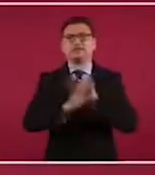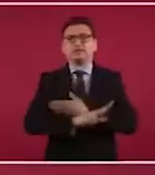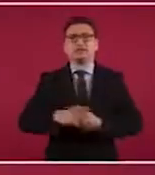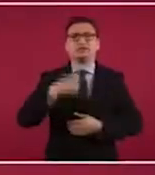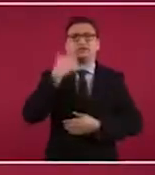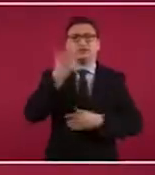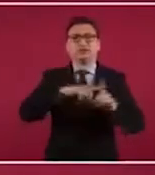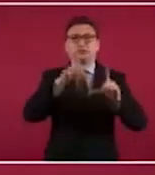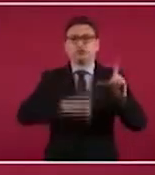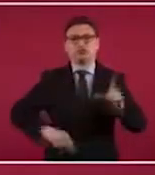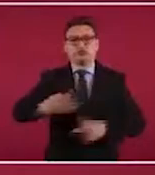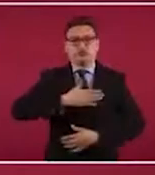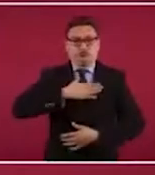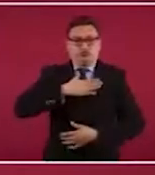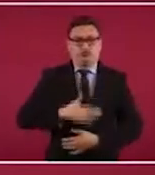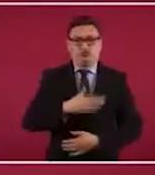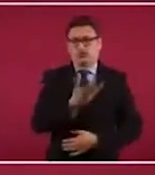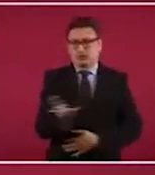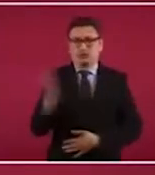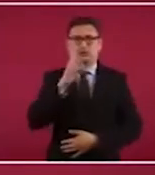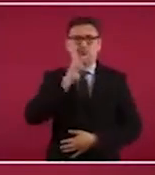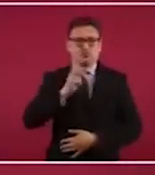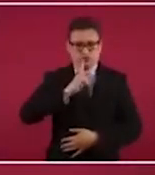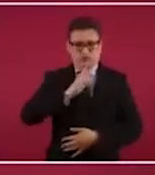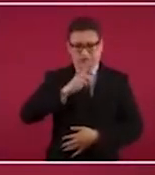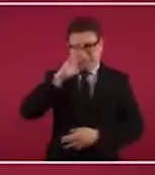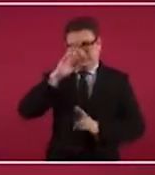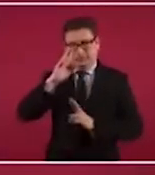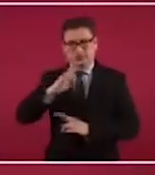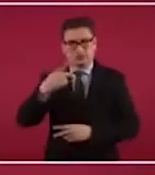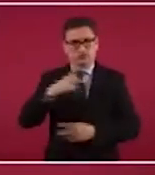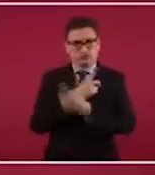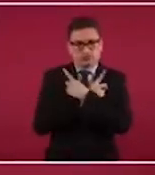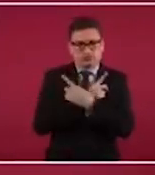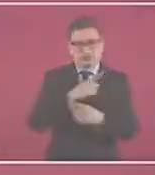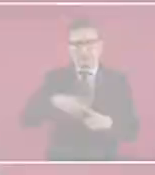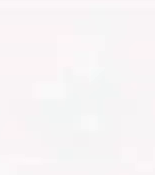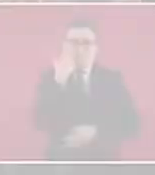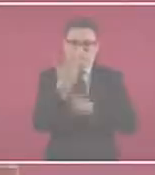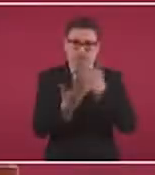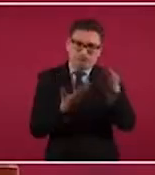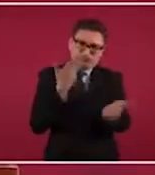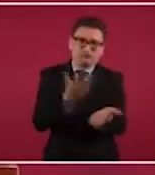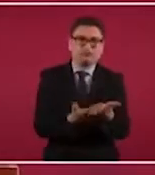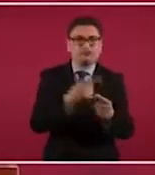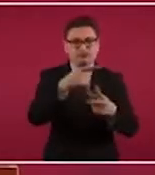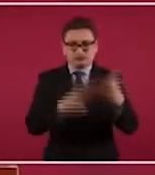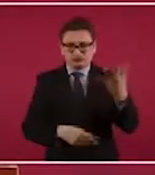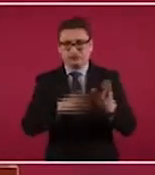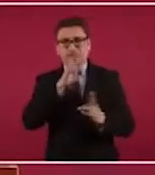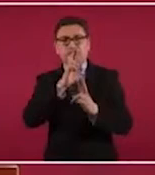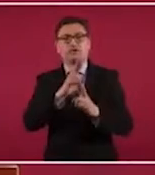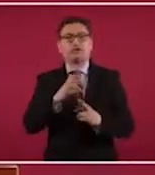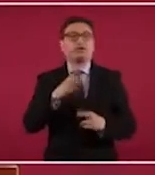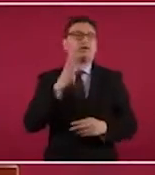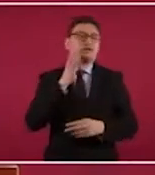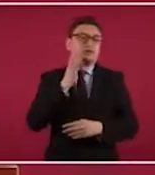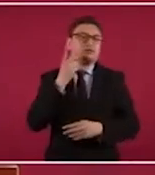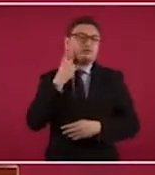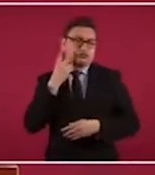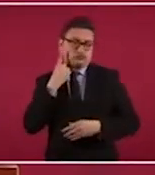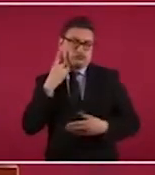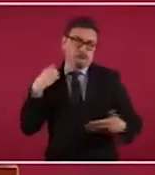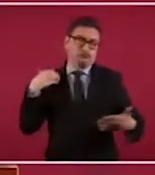y con dignidad para las mujeres. Y para eso estamos trabajando en el Senado. En lo que va de la legislatura, se han